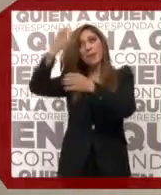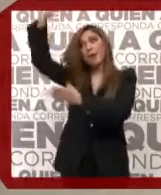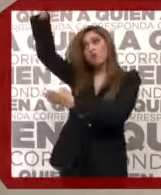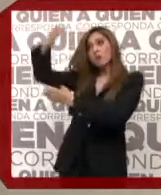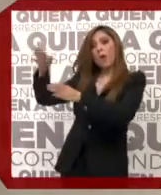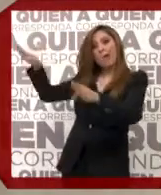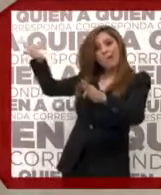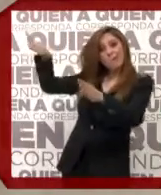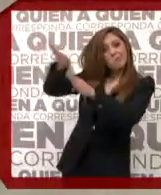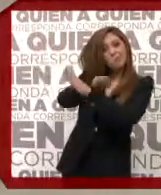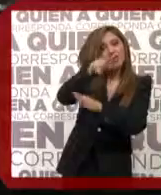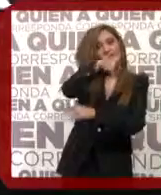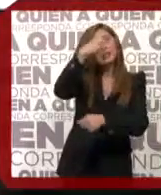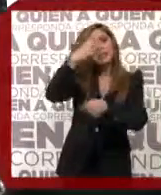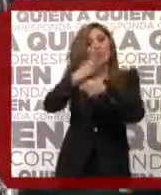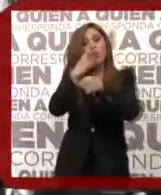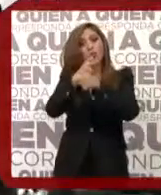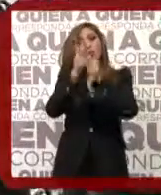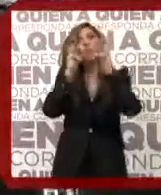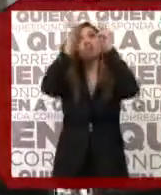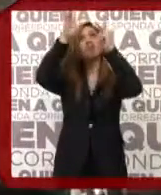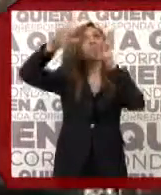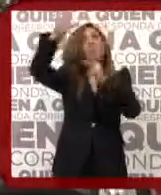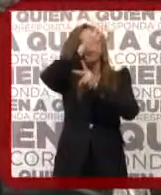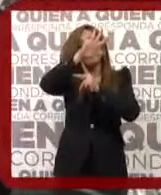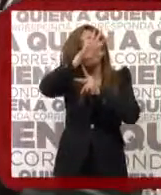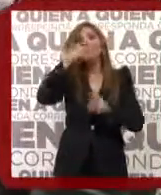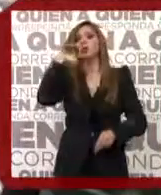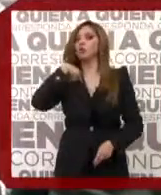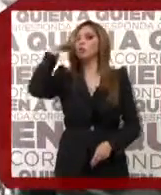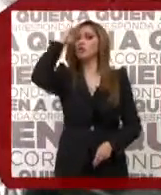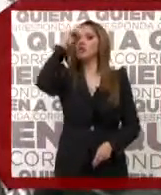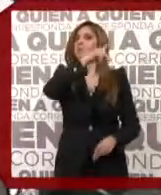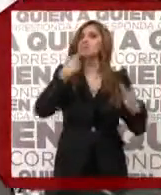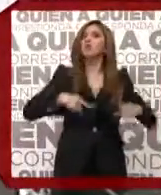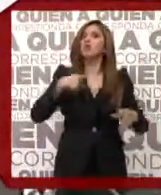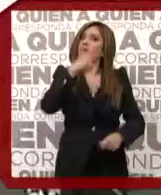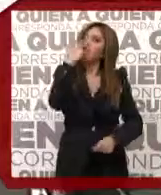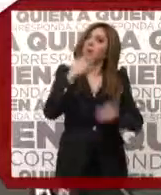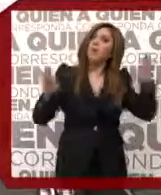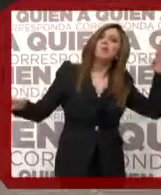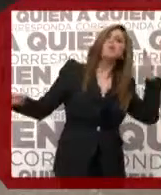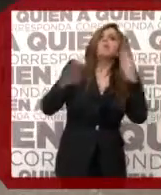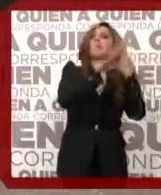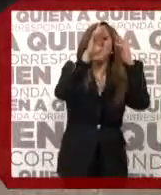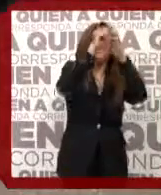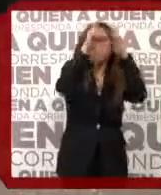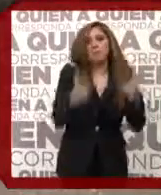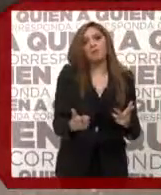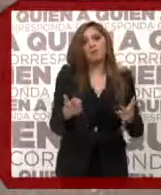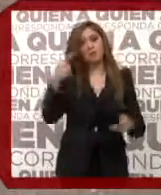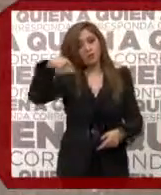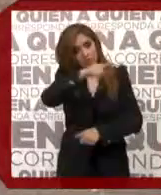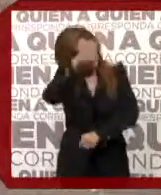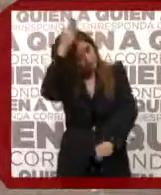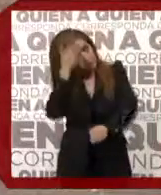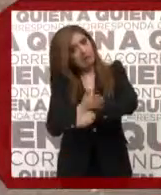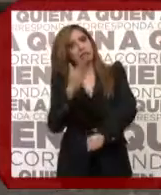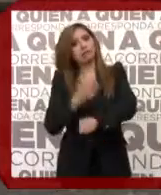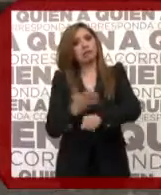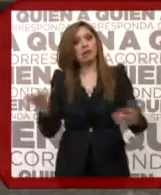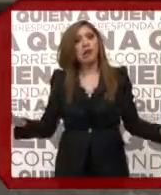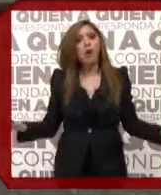que conducen al segundo piso yo creo que sí deberían Buscar al condenadote que dañó esta portería y ponerle un castigo